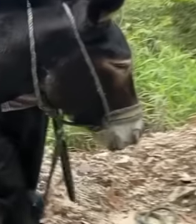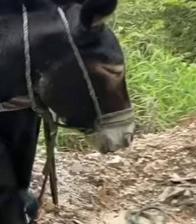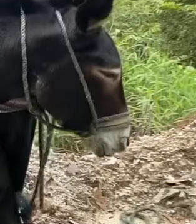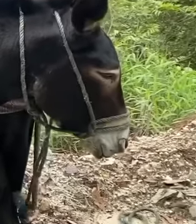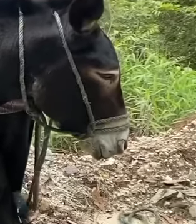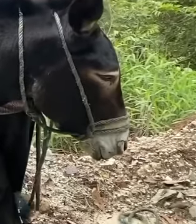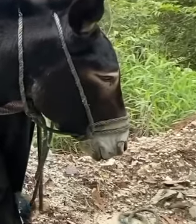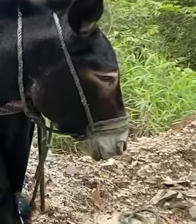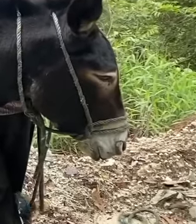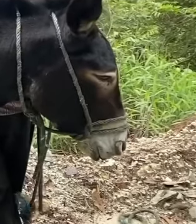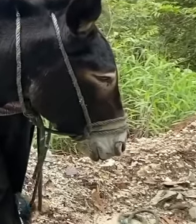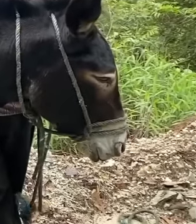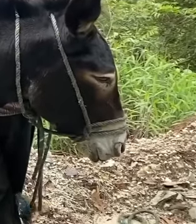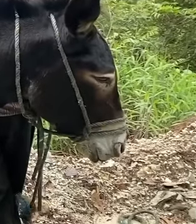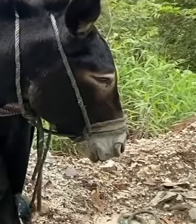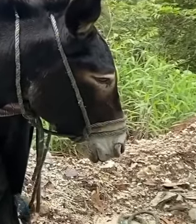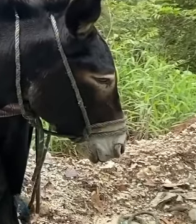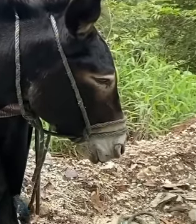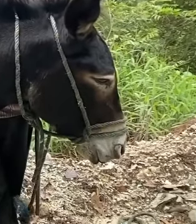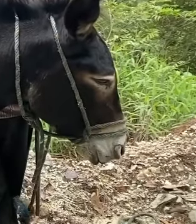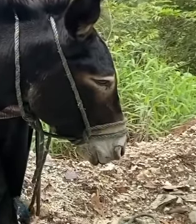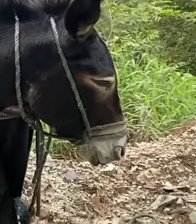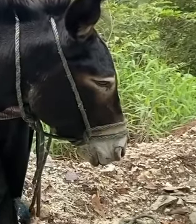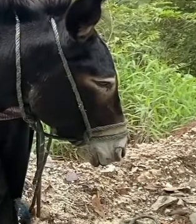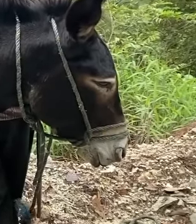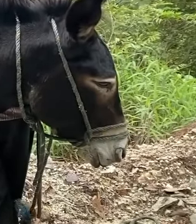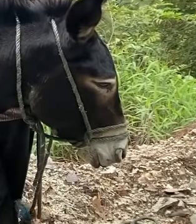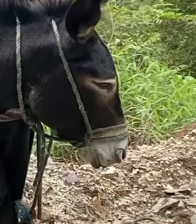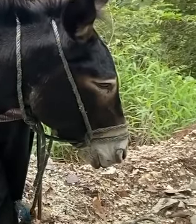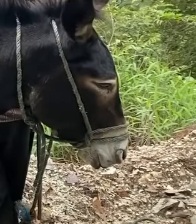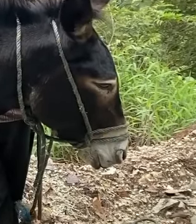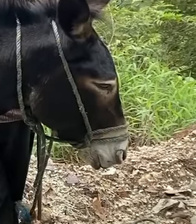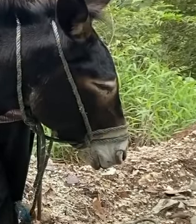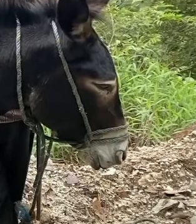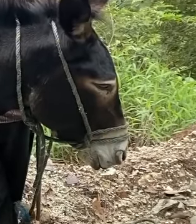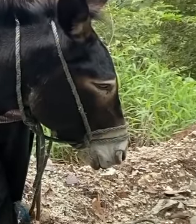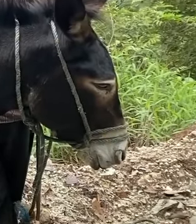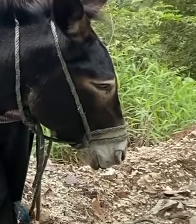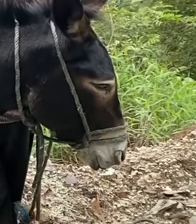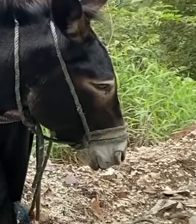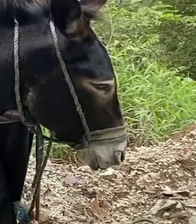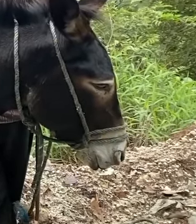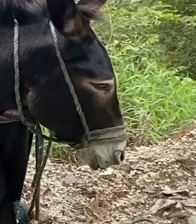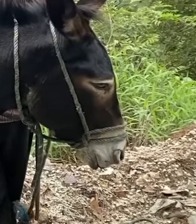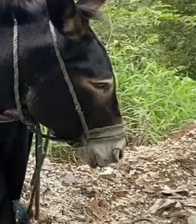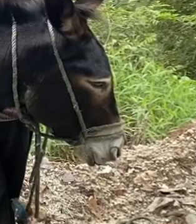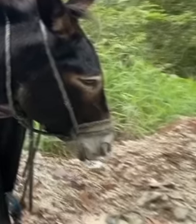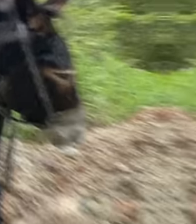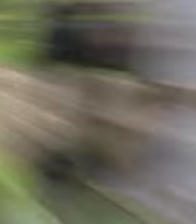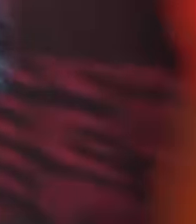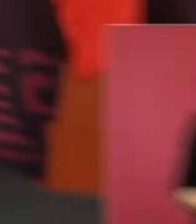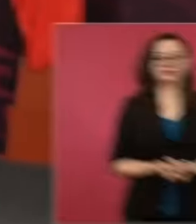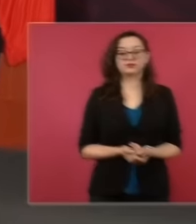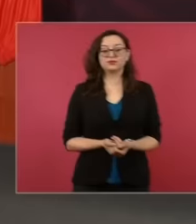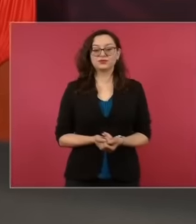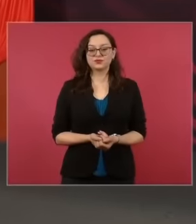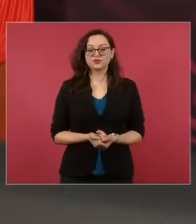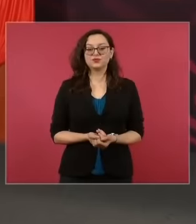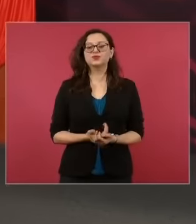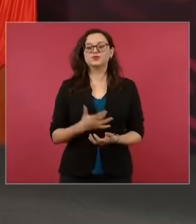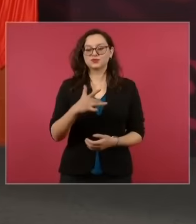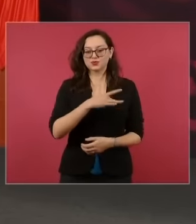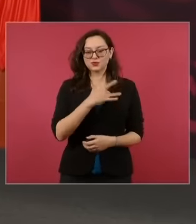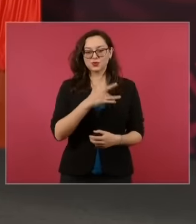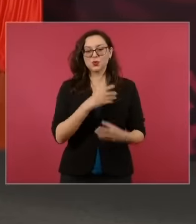más necesitados. En la conferencia de prensa, el presidente López Obrador ha recalcado que la